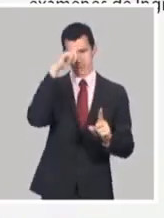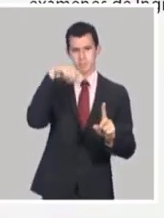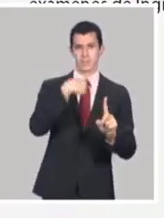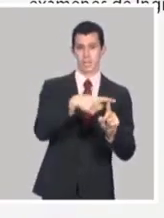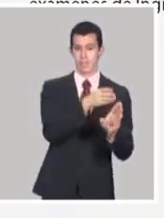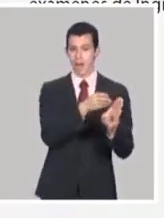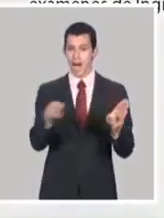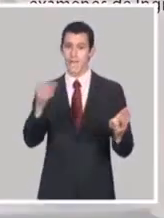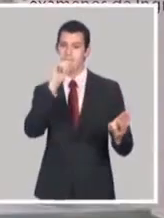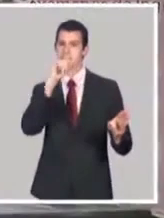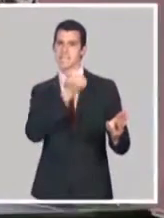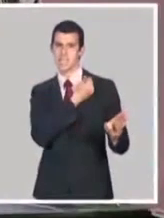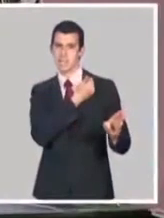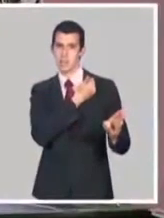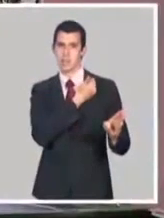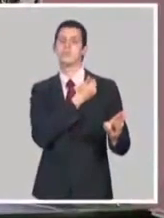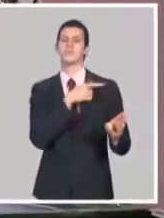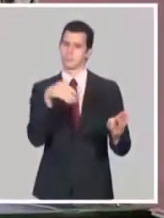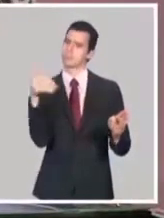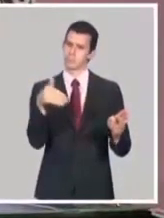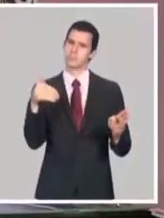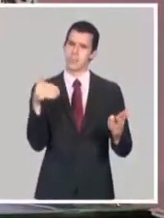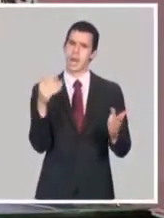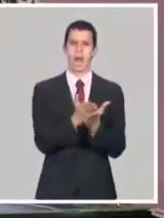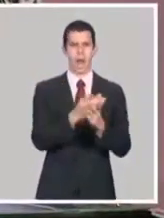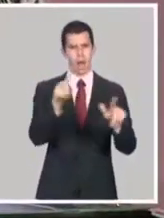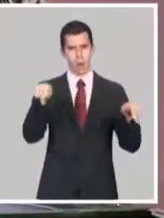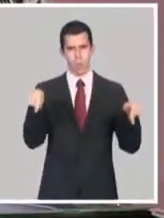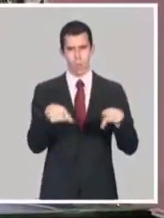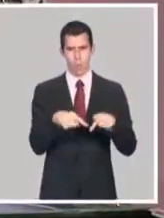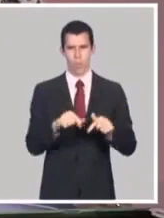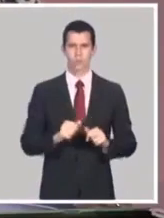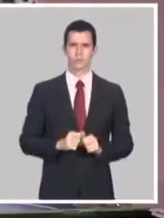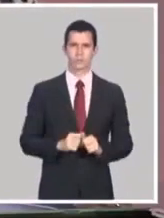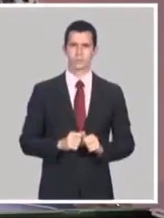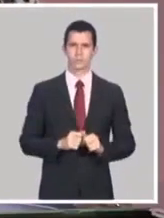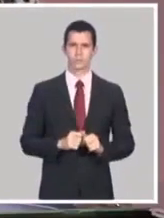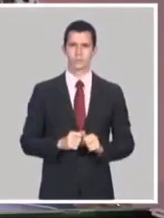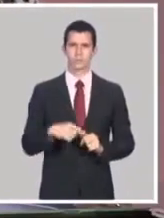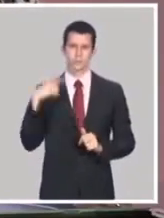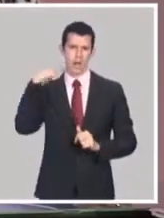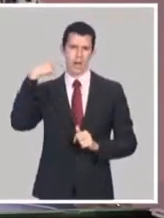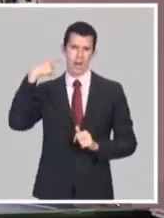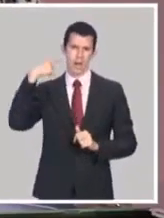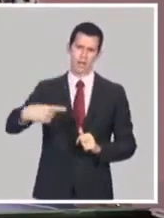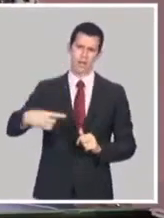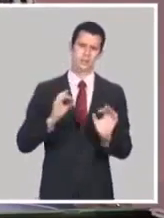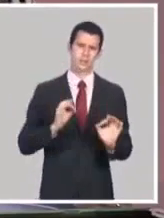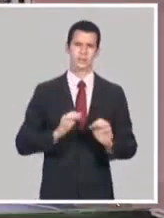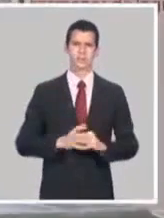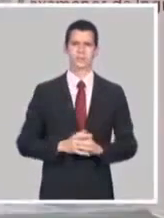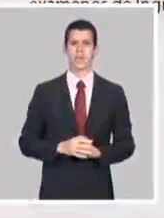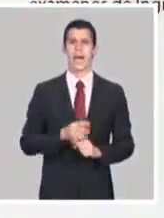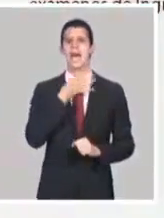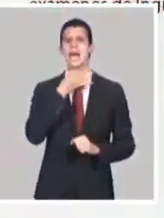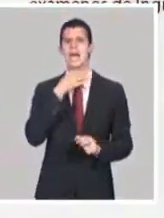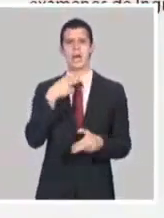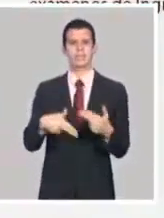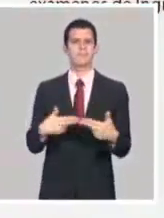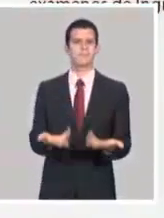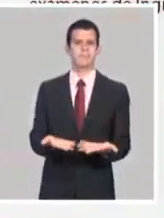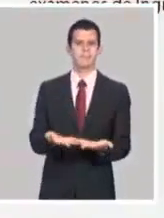diciembre como se ha estado haciendo en todos estos últimos años y el mes de enero se utilizaría para la preparación